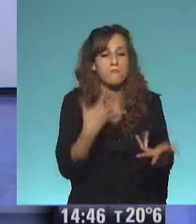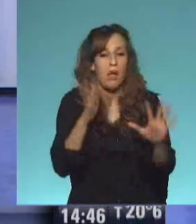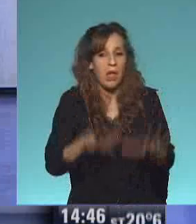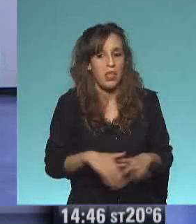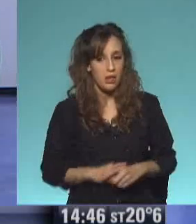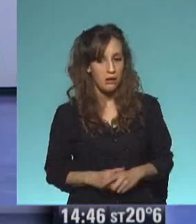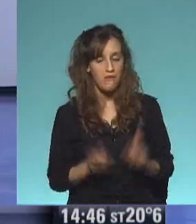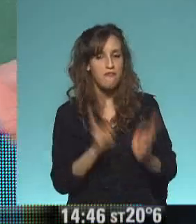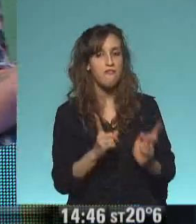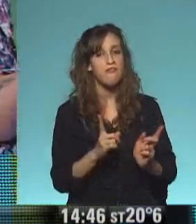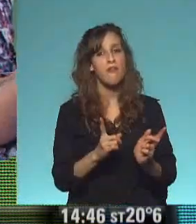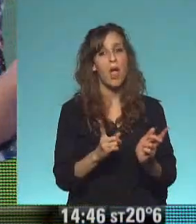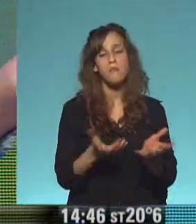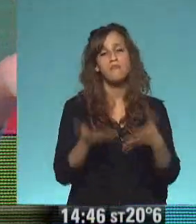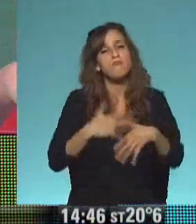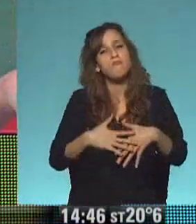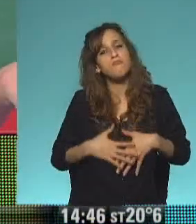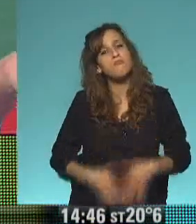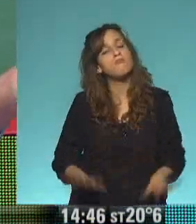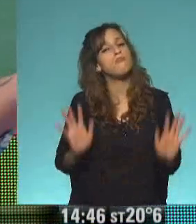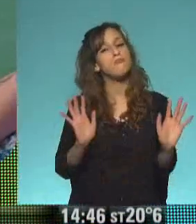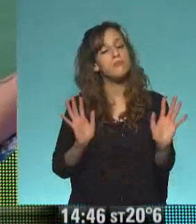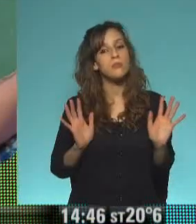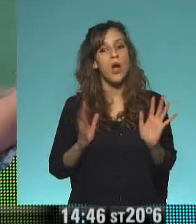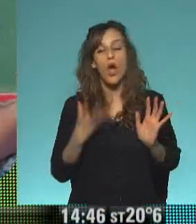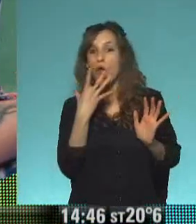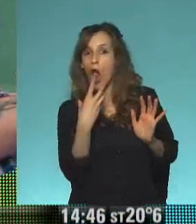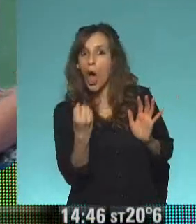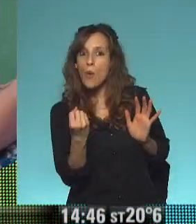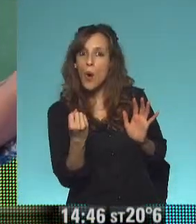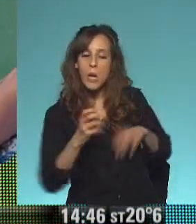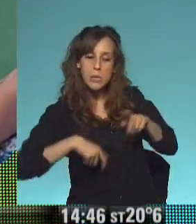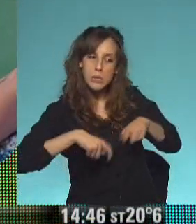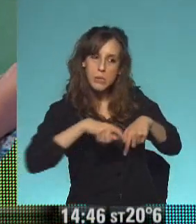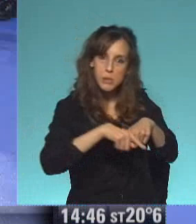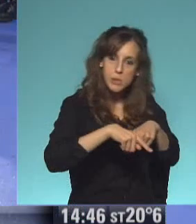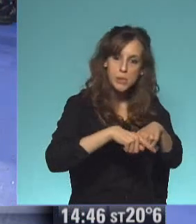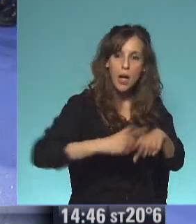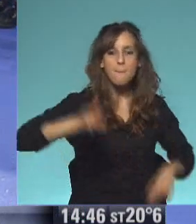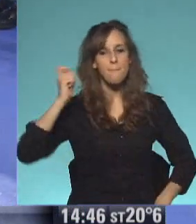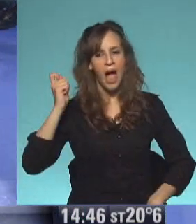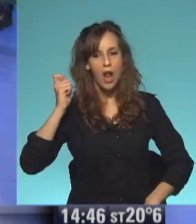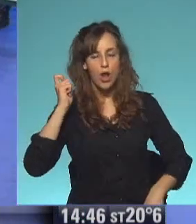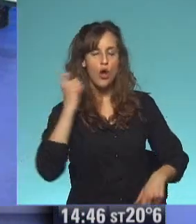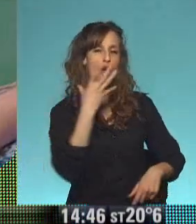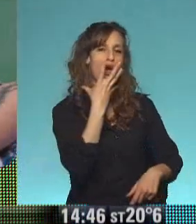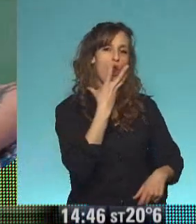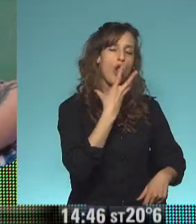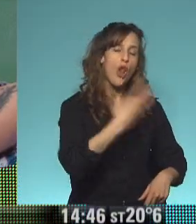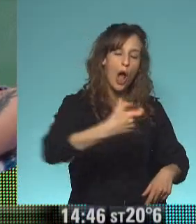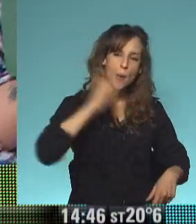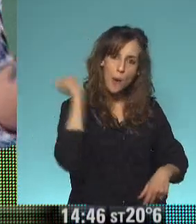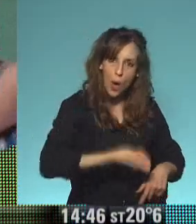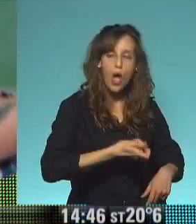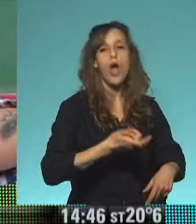El lobo. El lobo. El lobo. El lobo después, no quiere. Al lobo. Y después el palo. Ese el no palo. Me gusta. Esa parte no me gusta. Y después del palo. El fuego. El